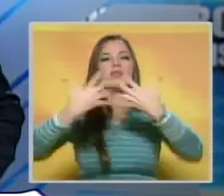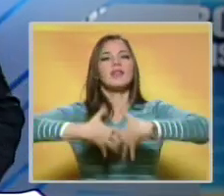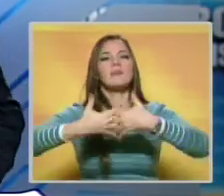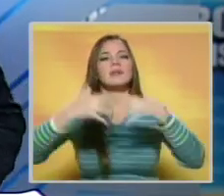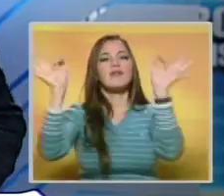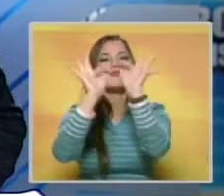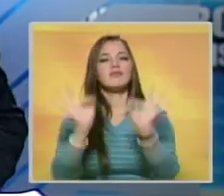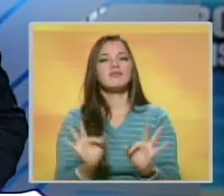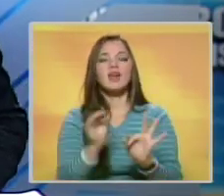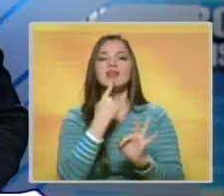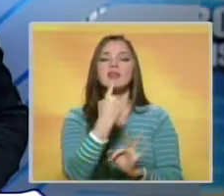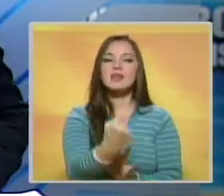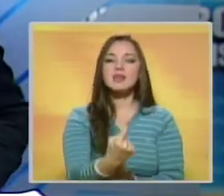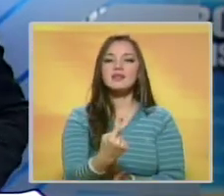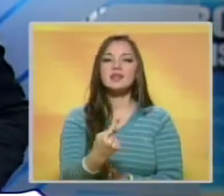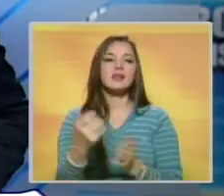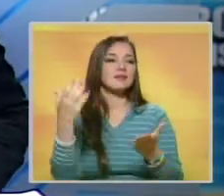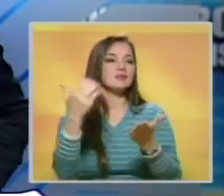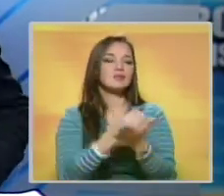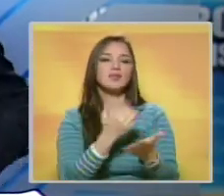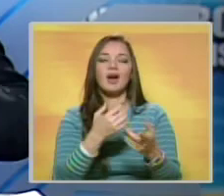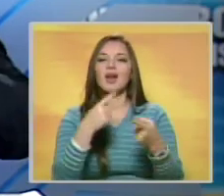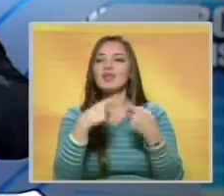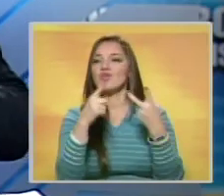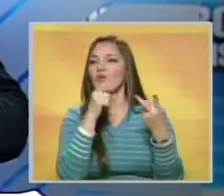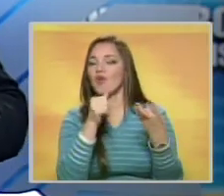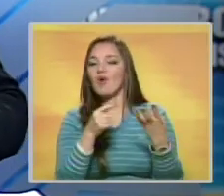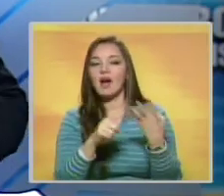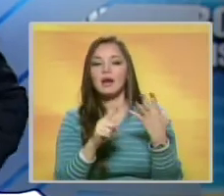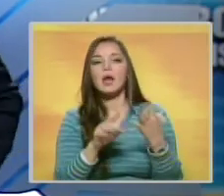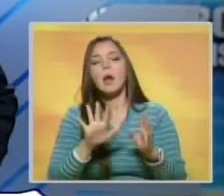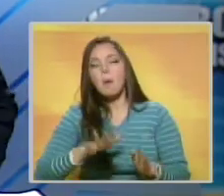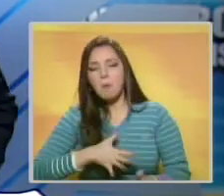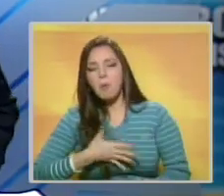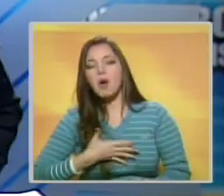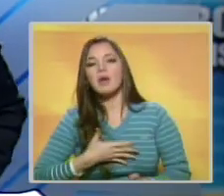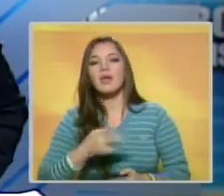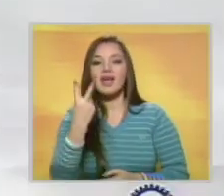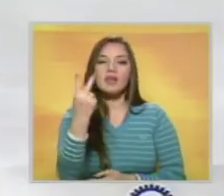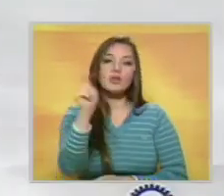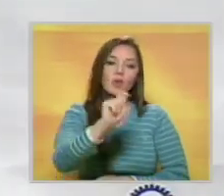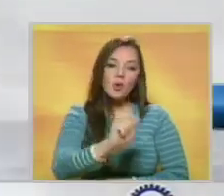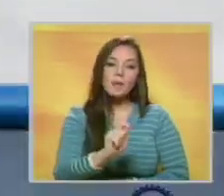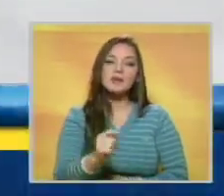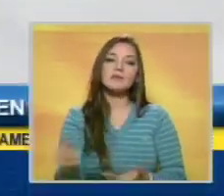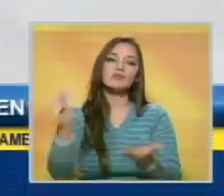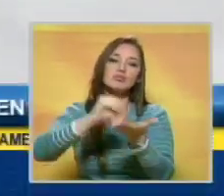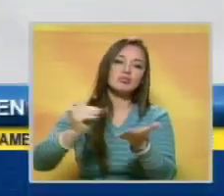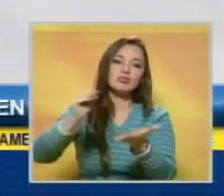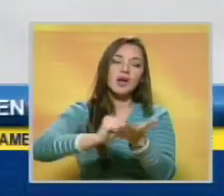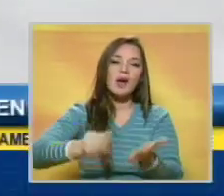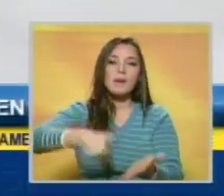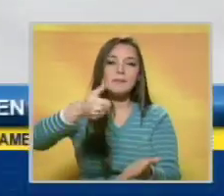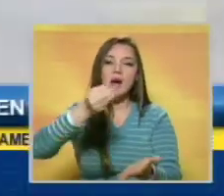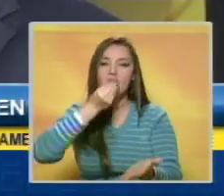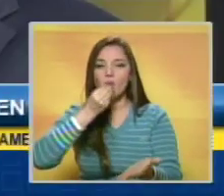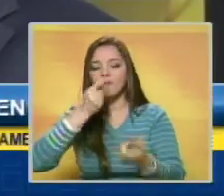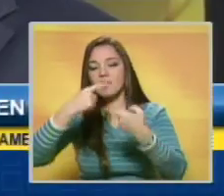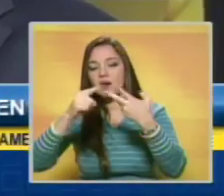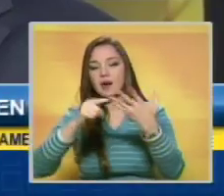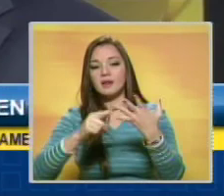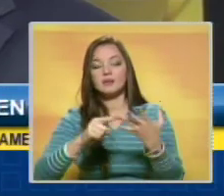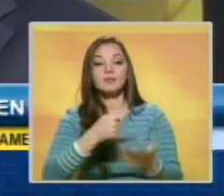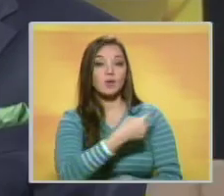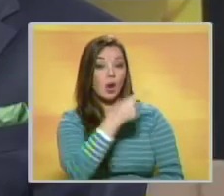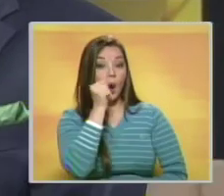del desabastecimiento en el país podría normalizarse y mejorar en 2 meses. El máximo representante de la cúpula empresarial indicó